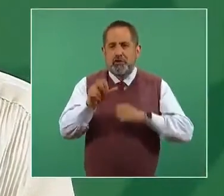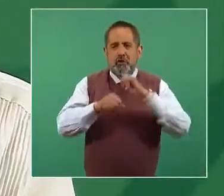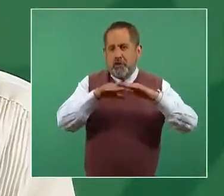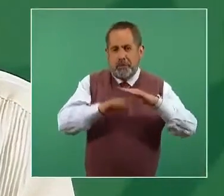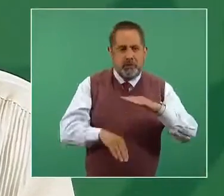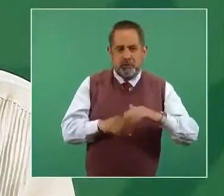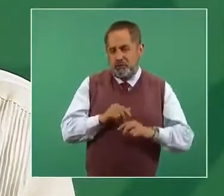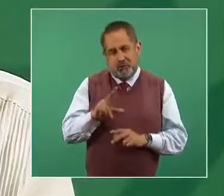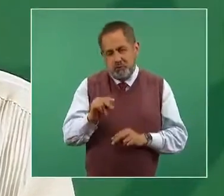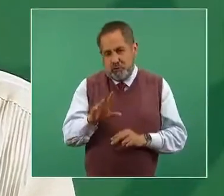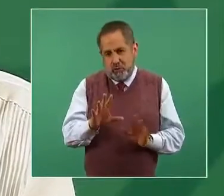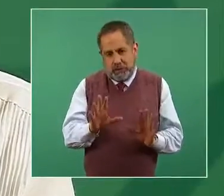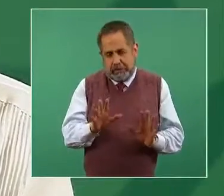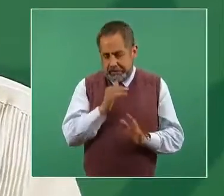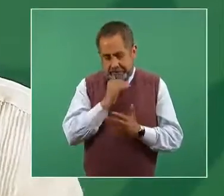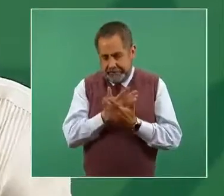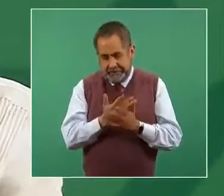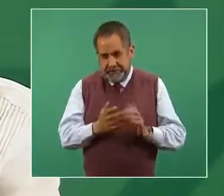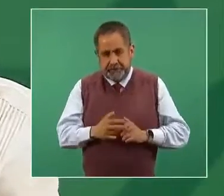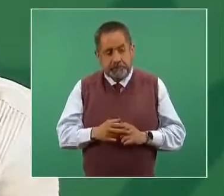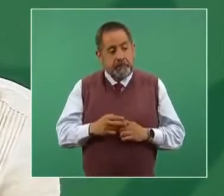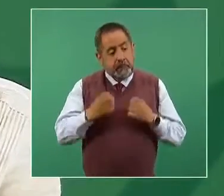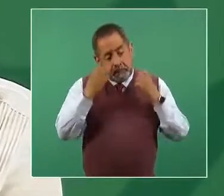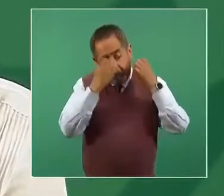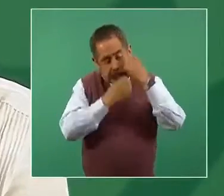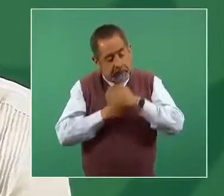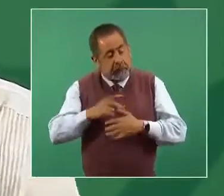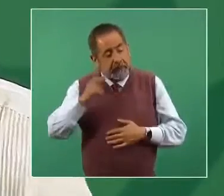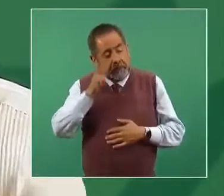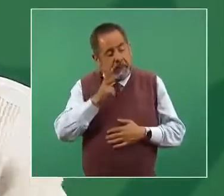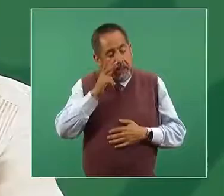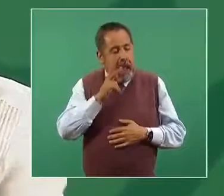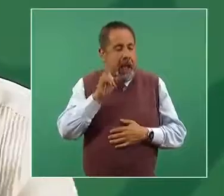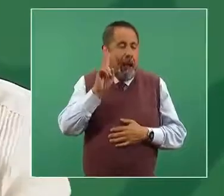general, y en ensayos clínicos